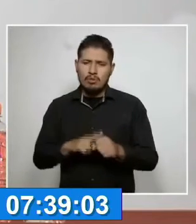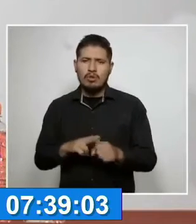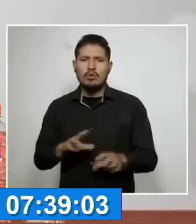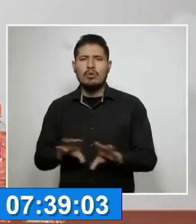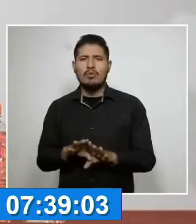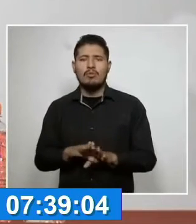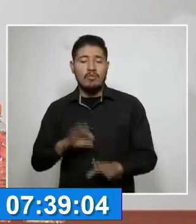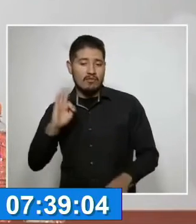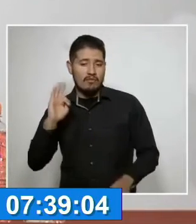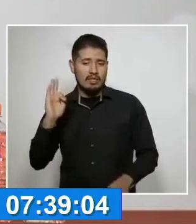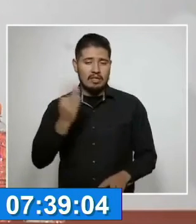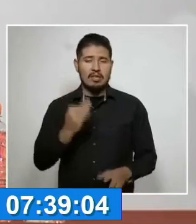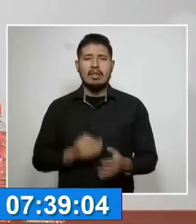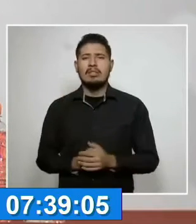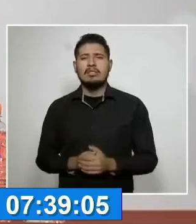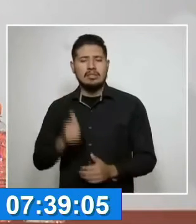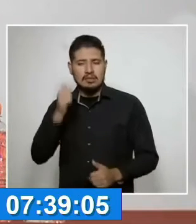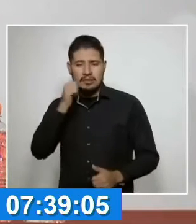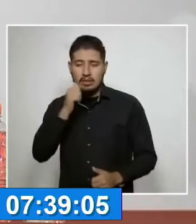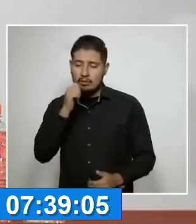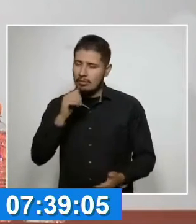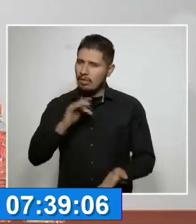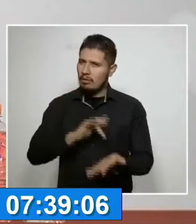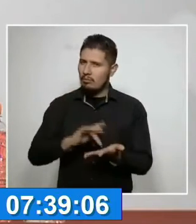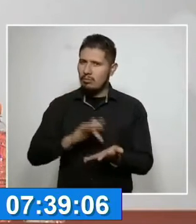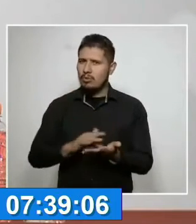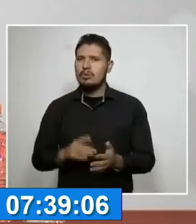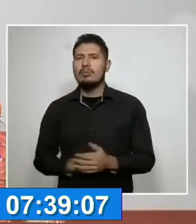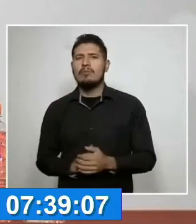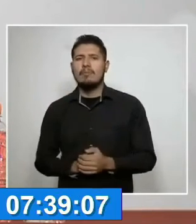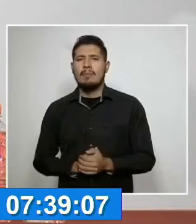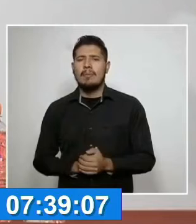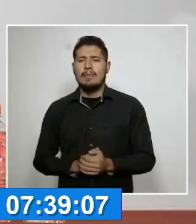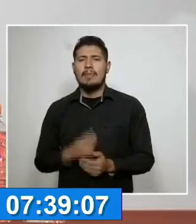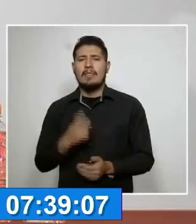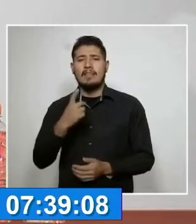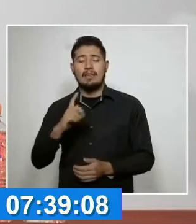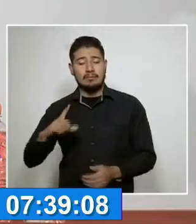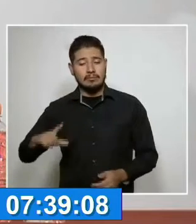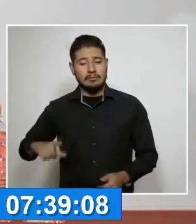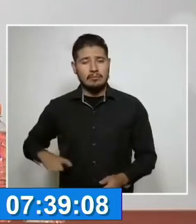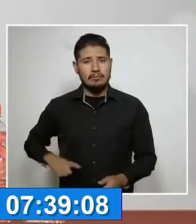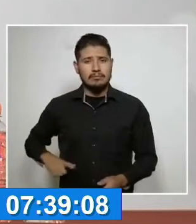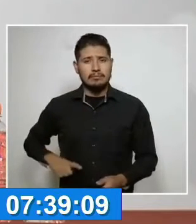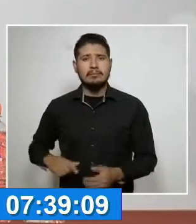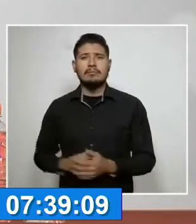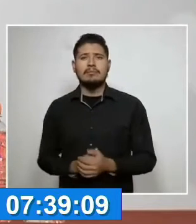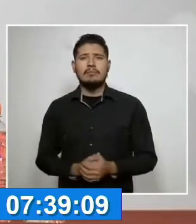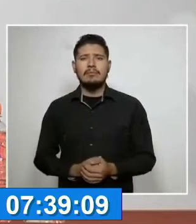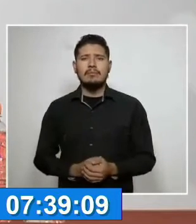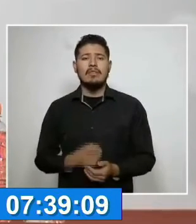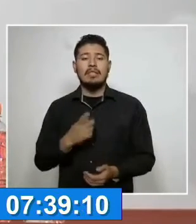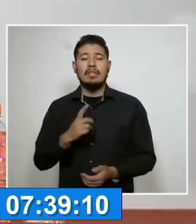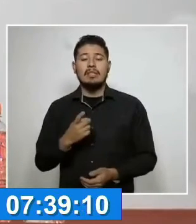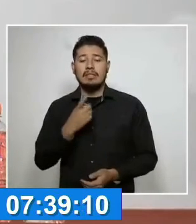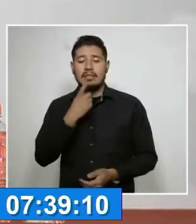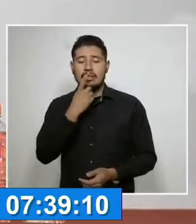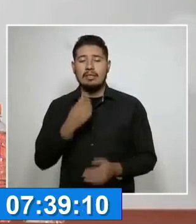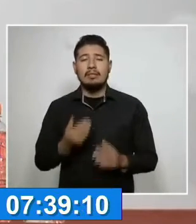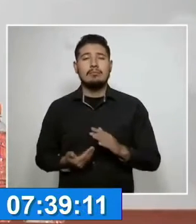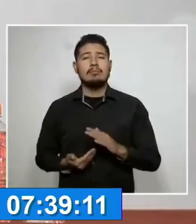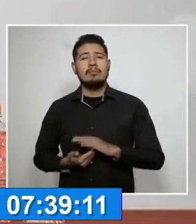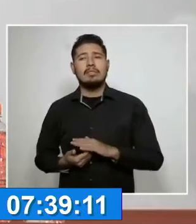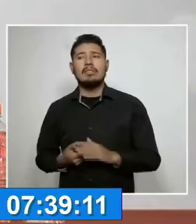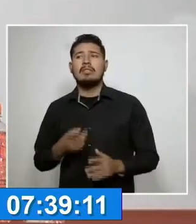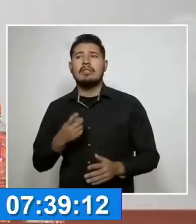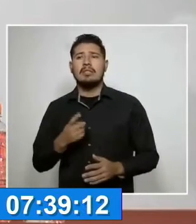como del fuero federal, siempre en el apoyo del señor gobernador, de lo que dicte la mesa